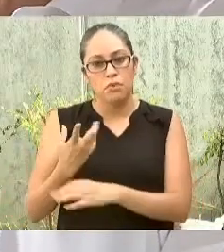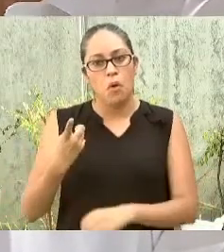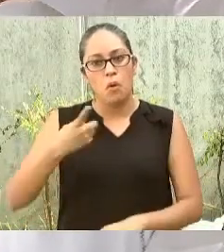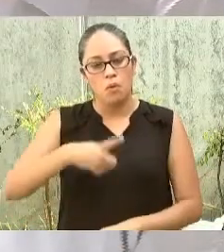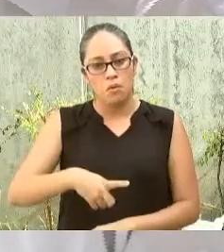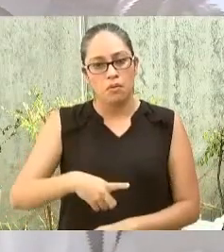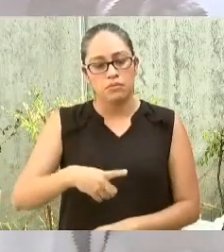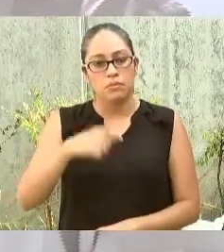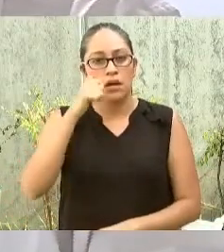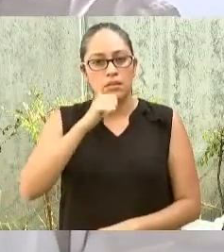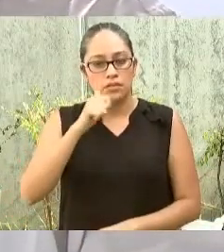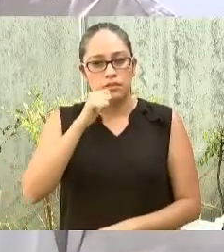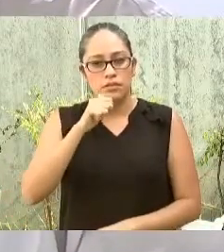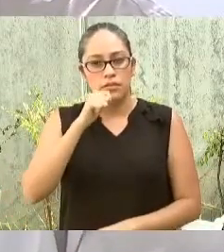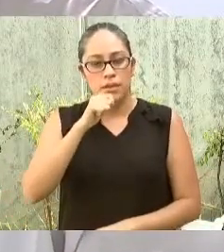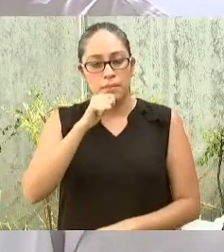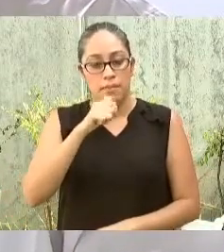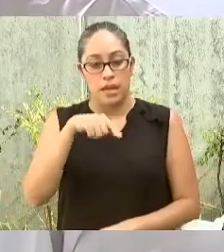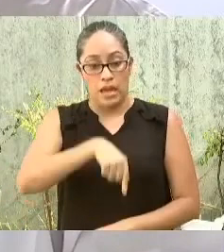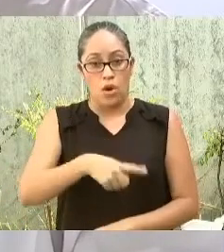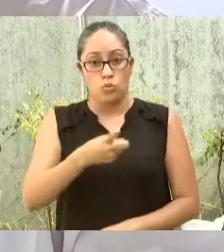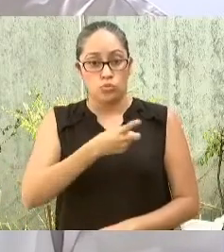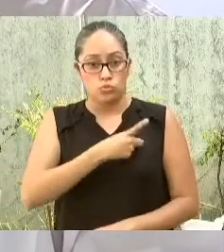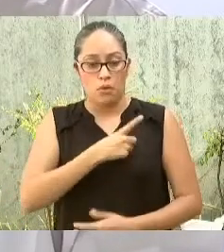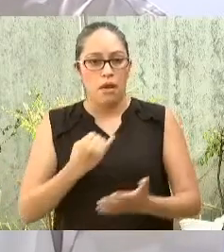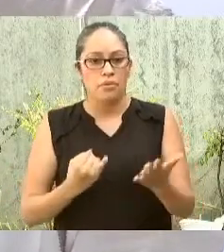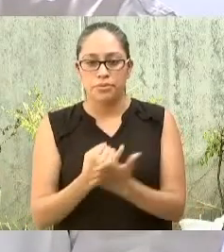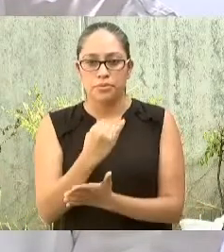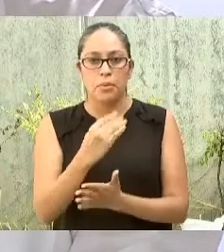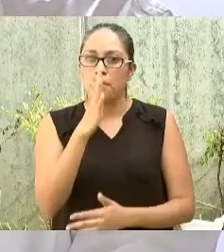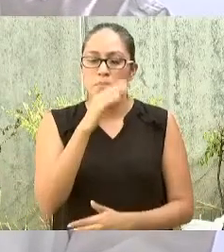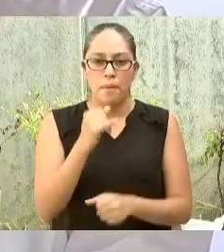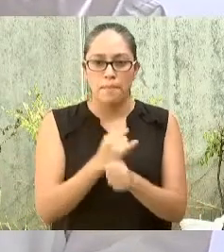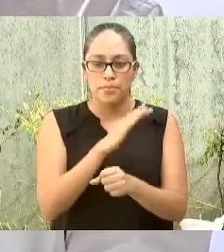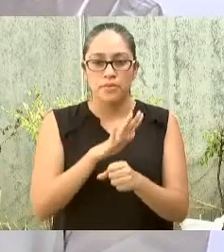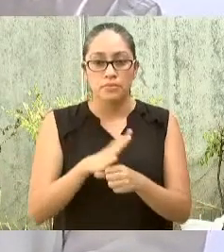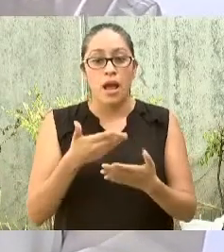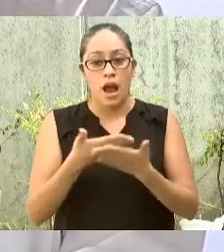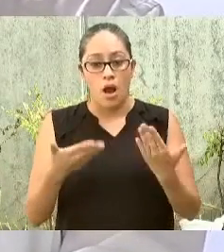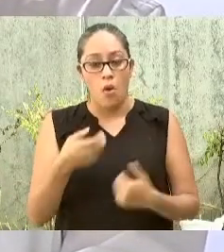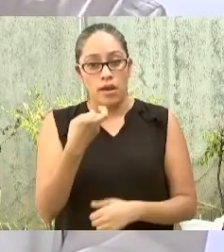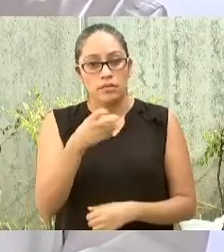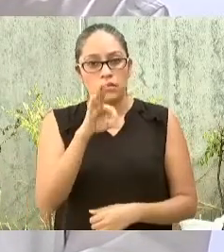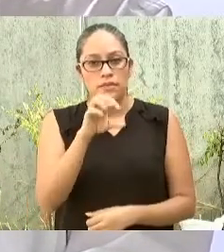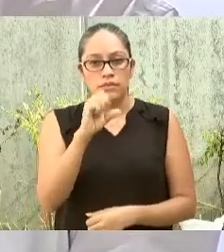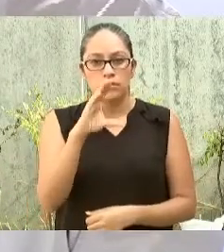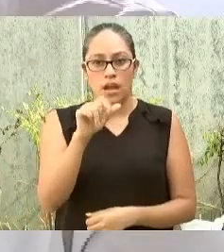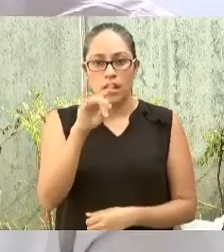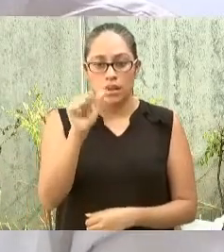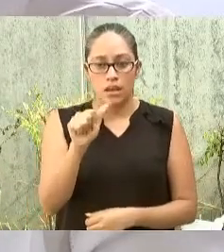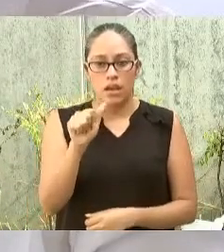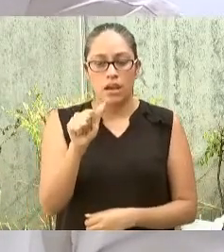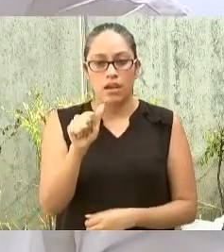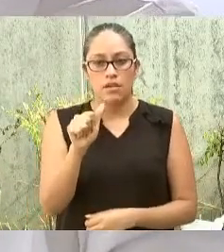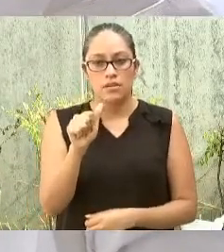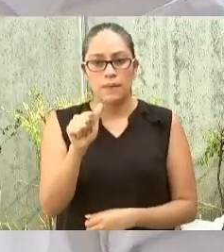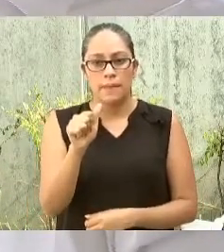actuaba con autonomía. Y ahora la Fiscalía